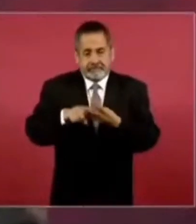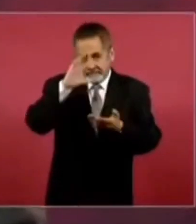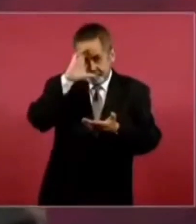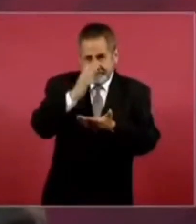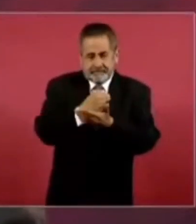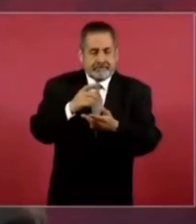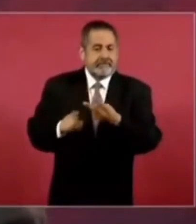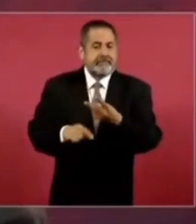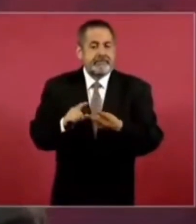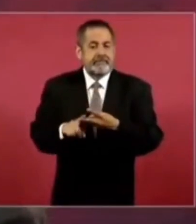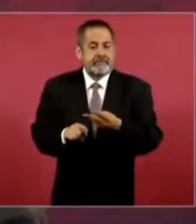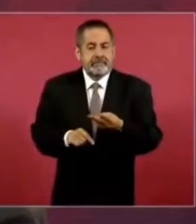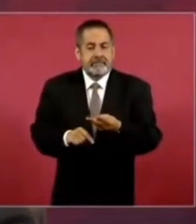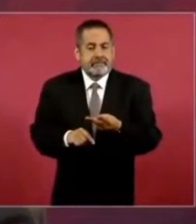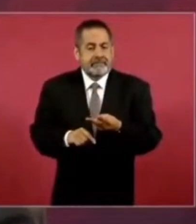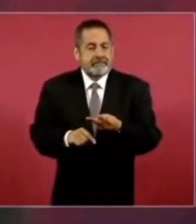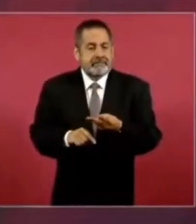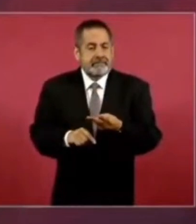católico